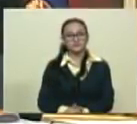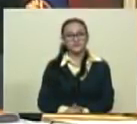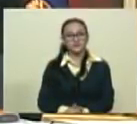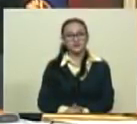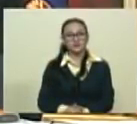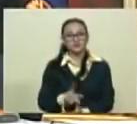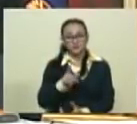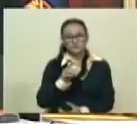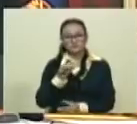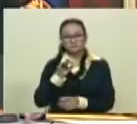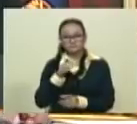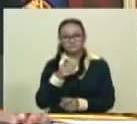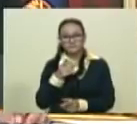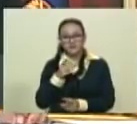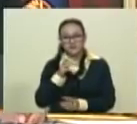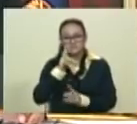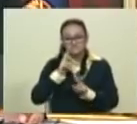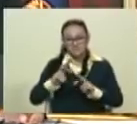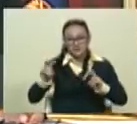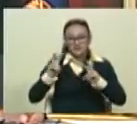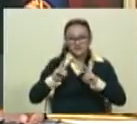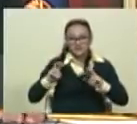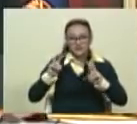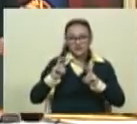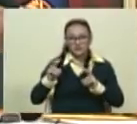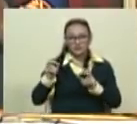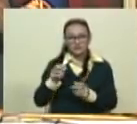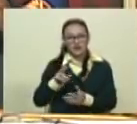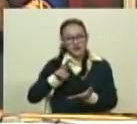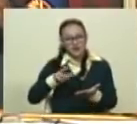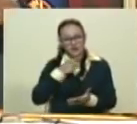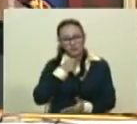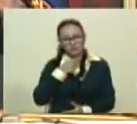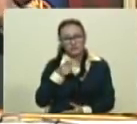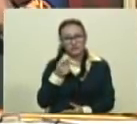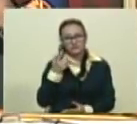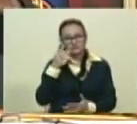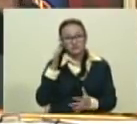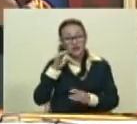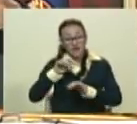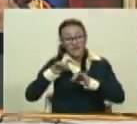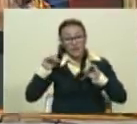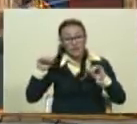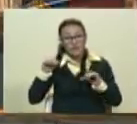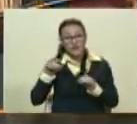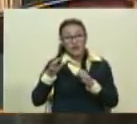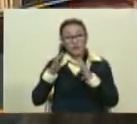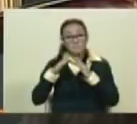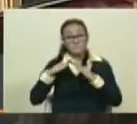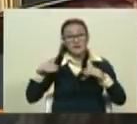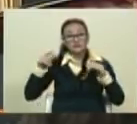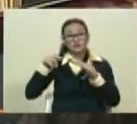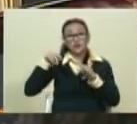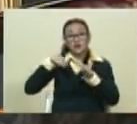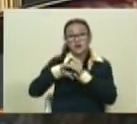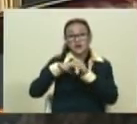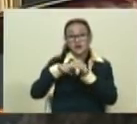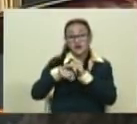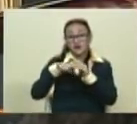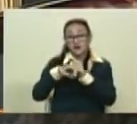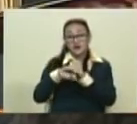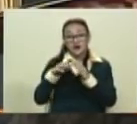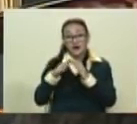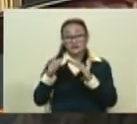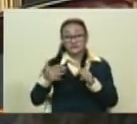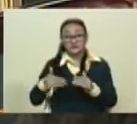acuciosa, investigadora, si supieras lo que descubrieron en las mansiones que tenía esta señora Luisa Ortega Díaz